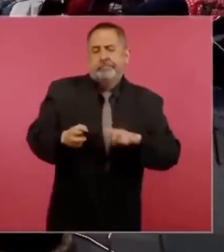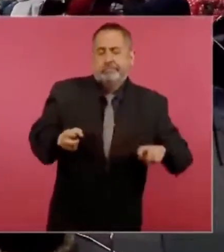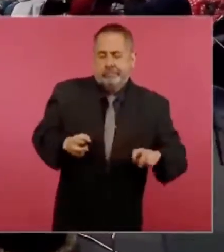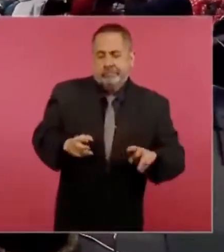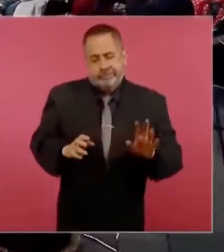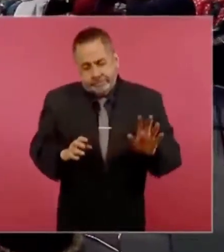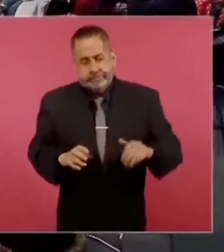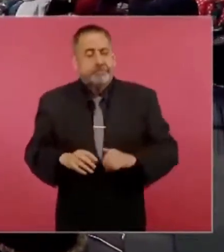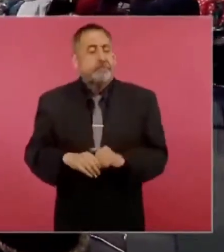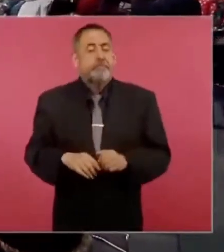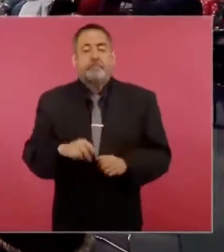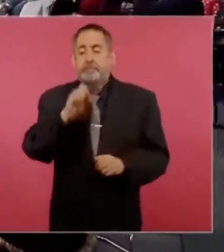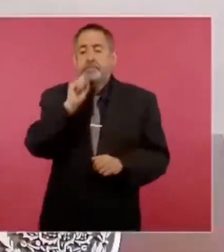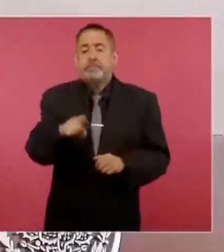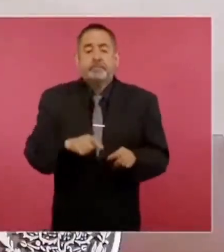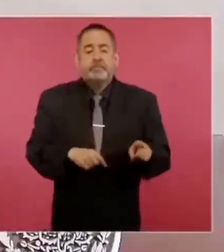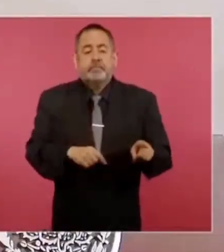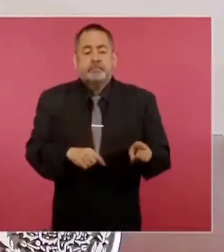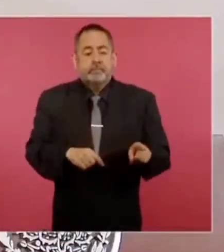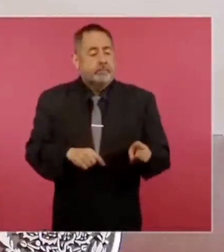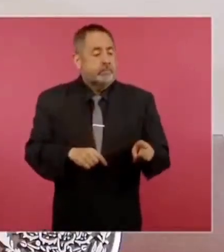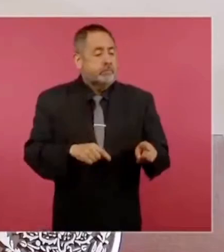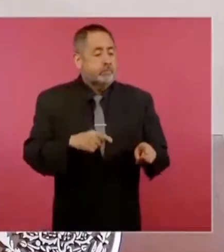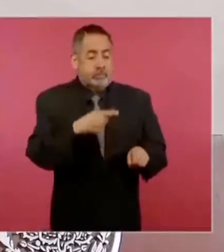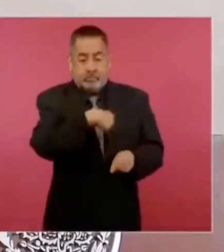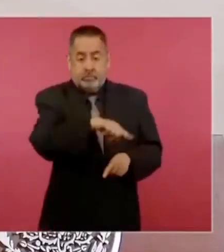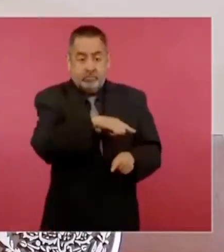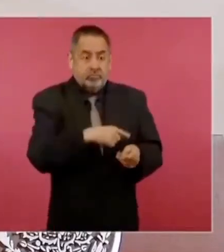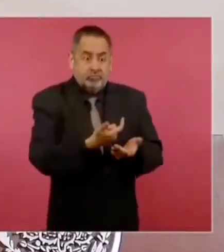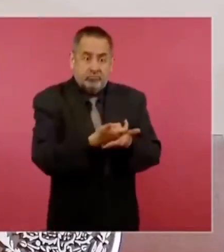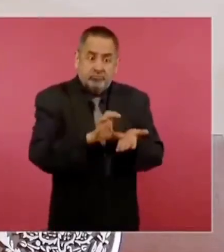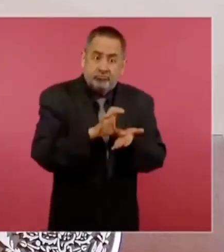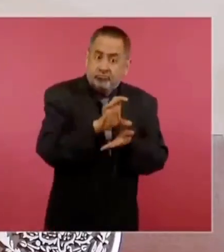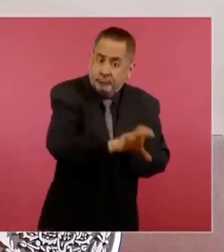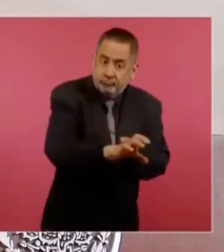así como el patrocinio